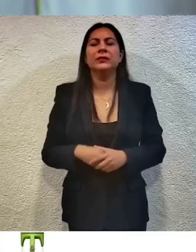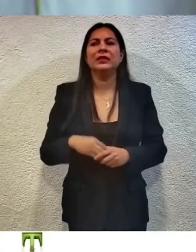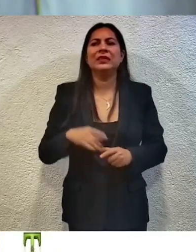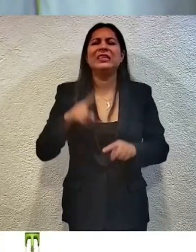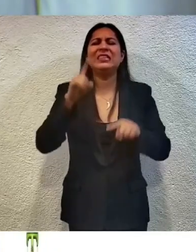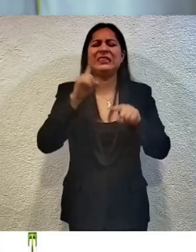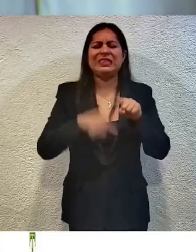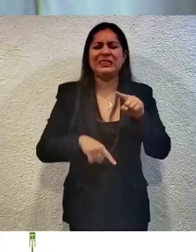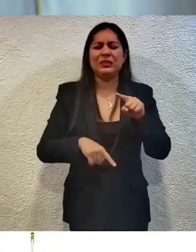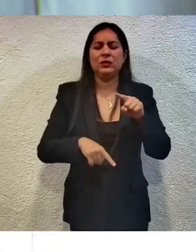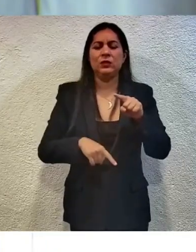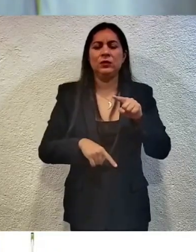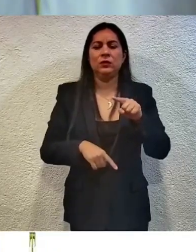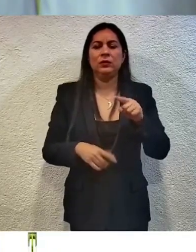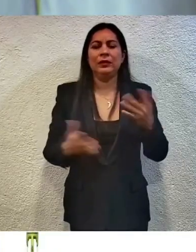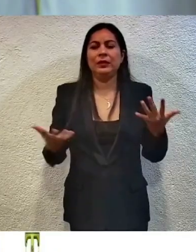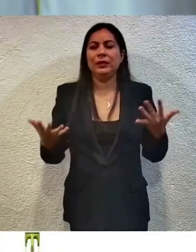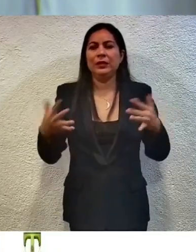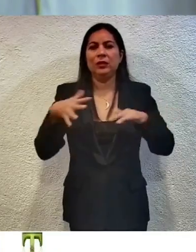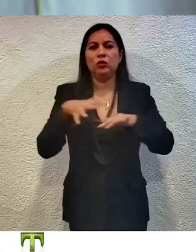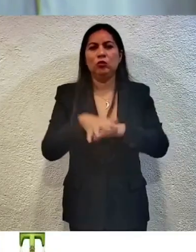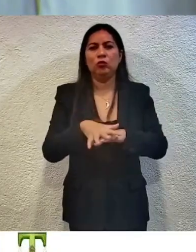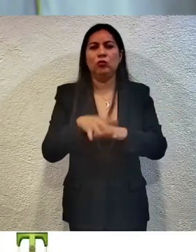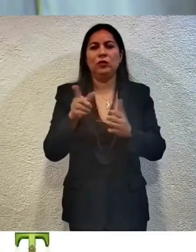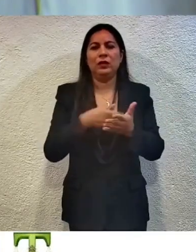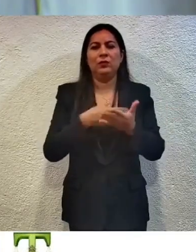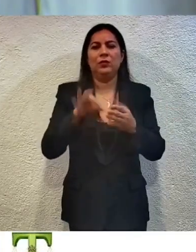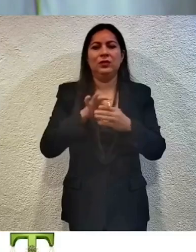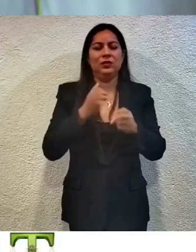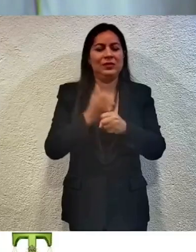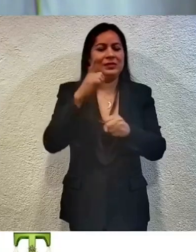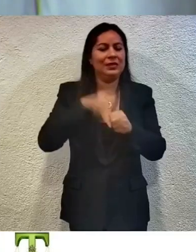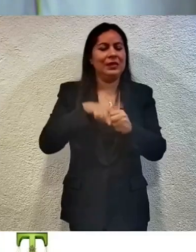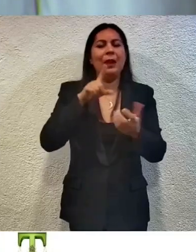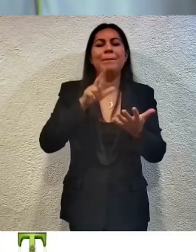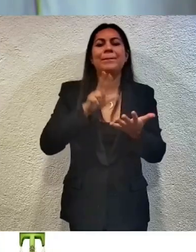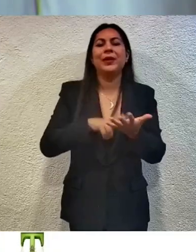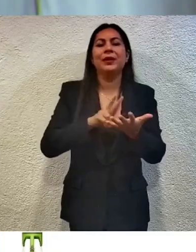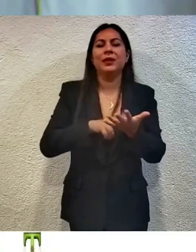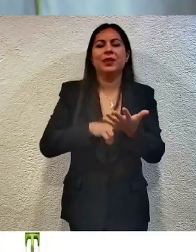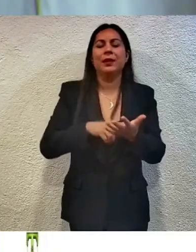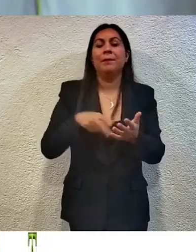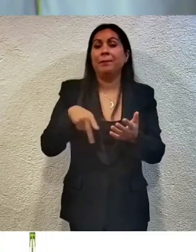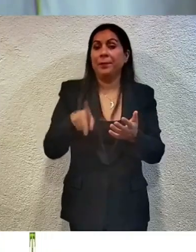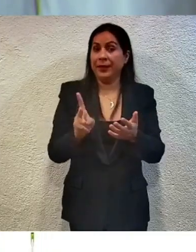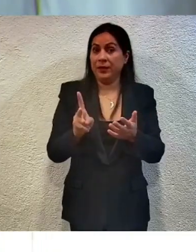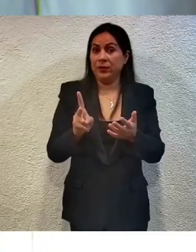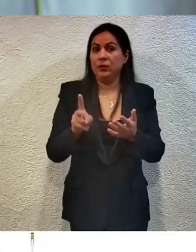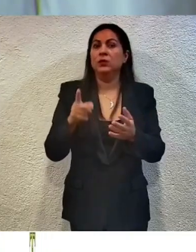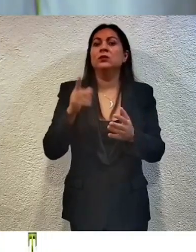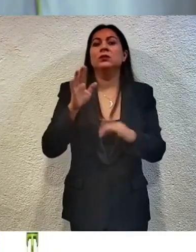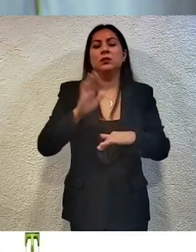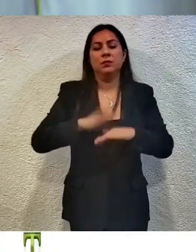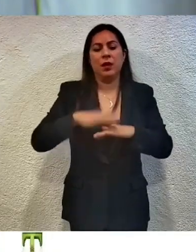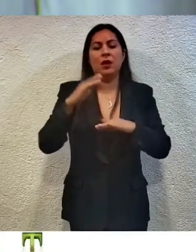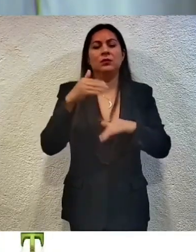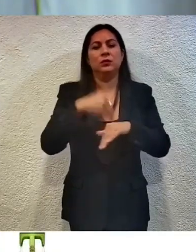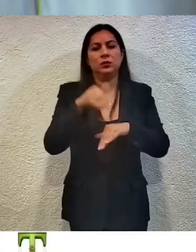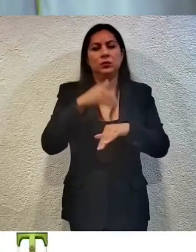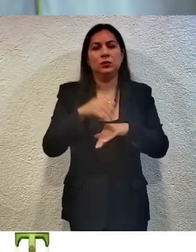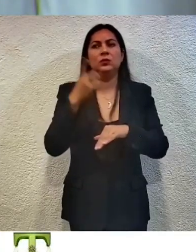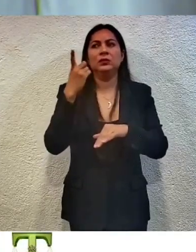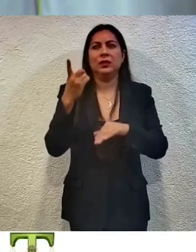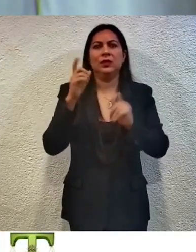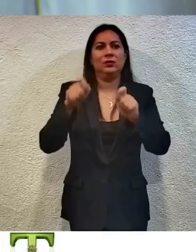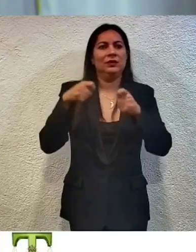omitiendo el total en la votación estatal válida. Pero si sumamos las cifras que ellos